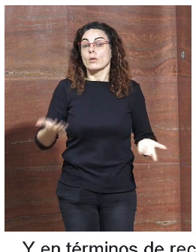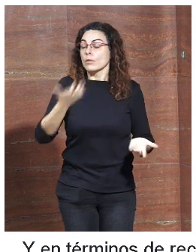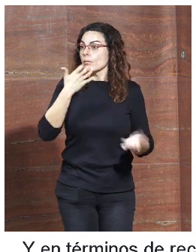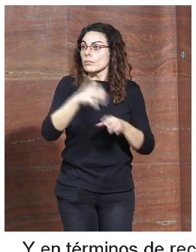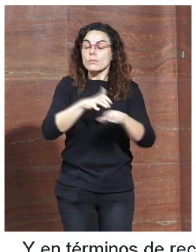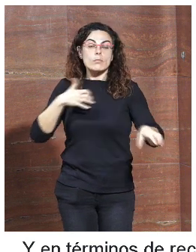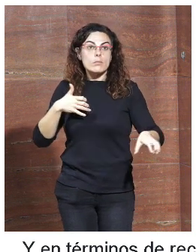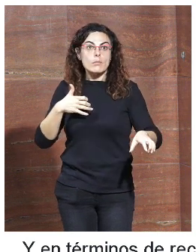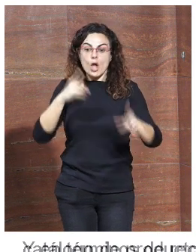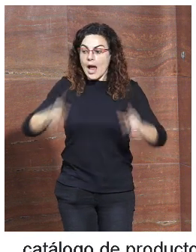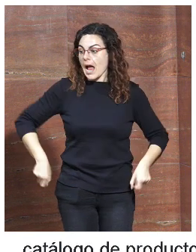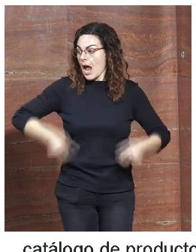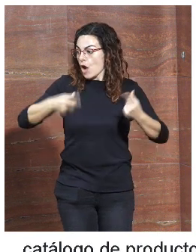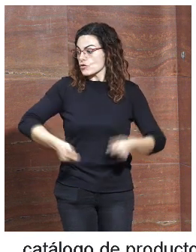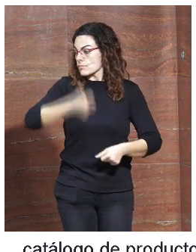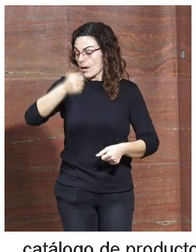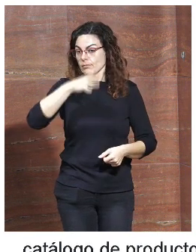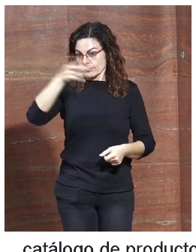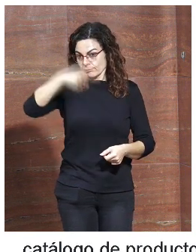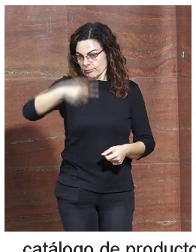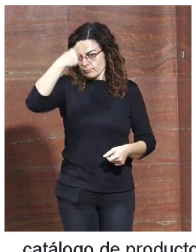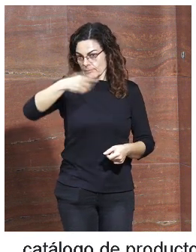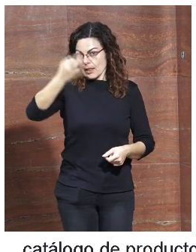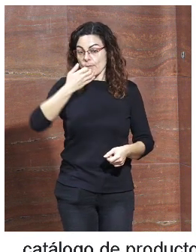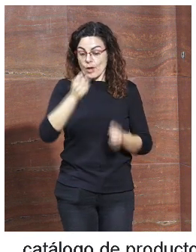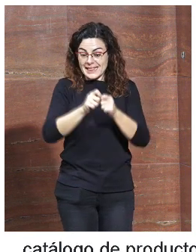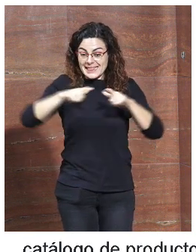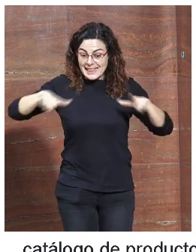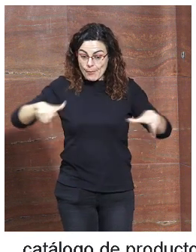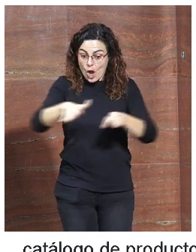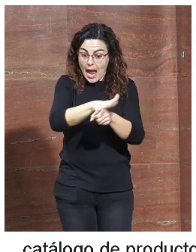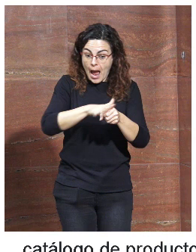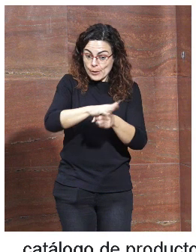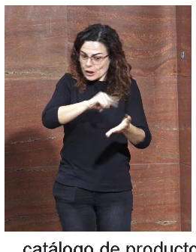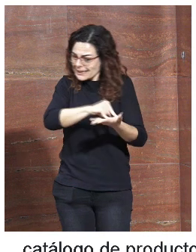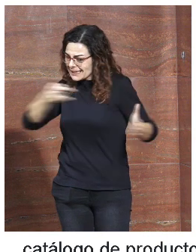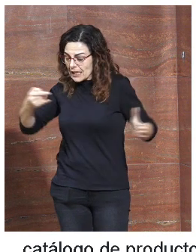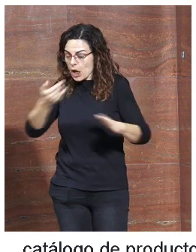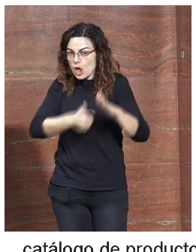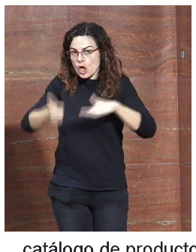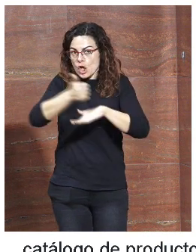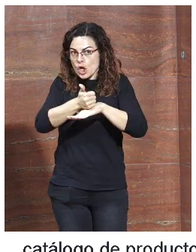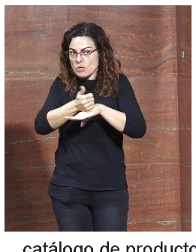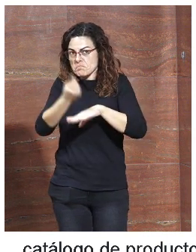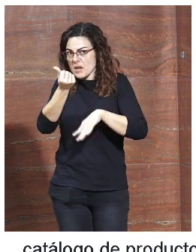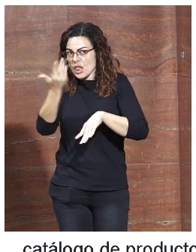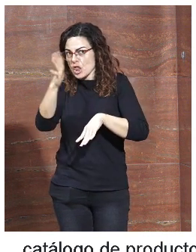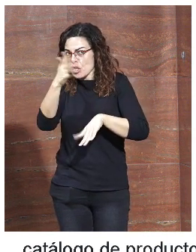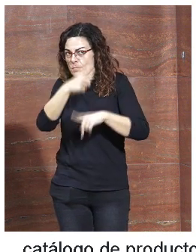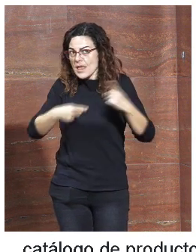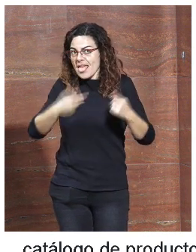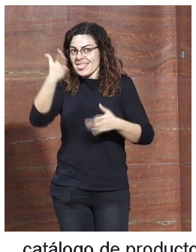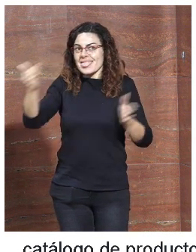todo los que más coste tiene, porque quiero que sepáis que un tablero dinámico de alta tecnología cuesta de media 5.000 euros y no